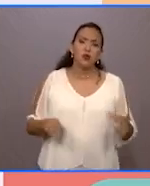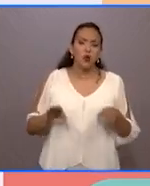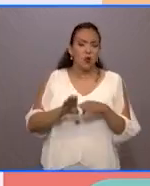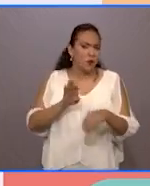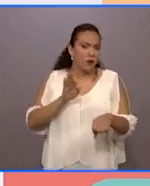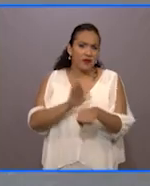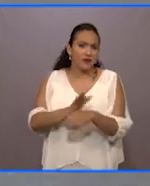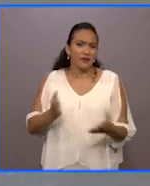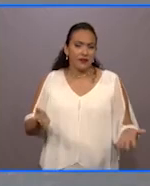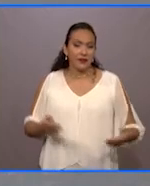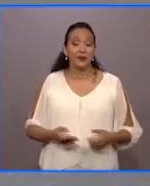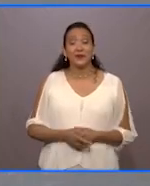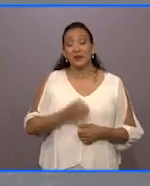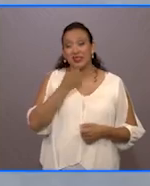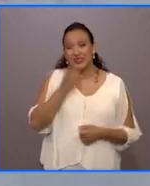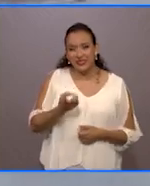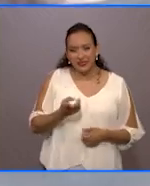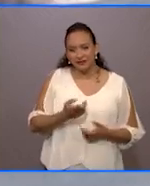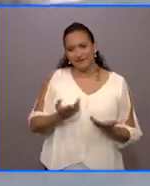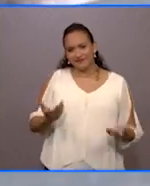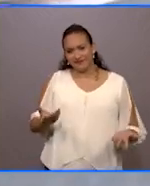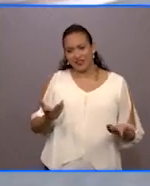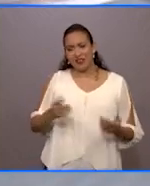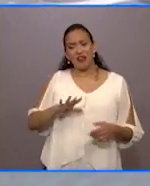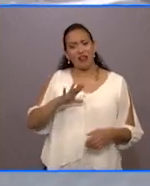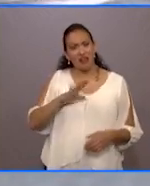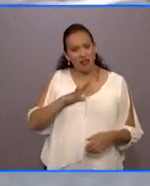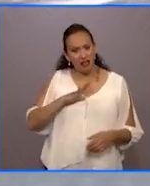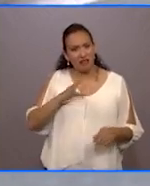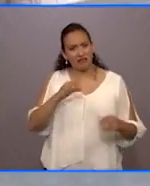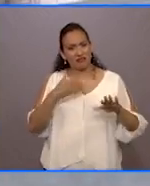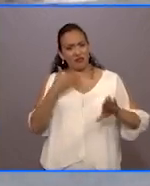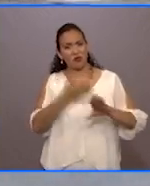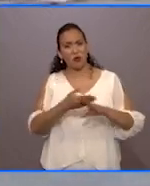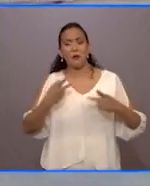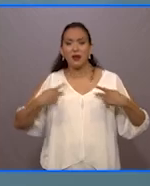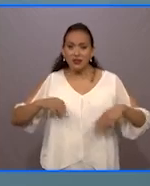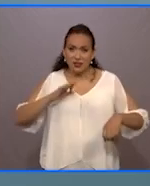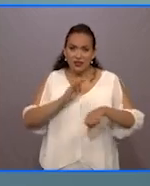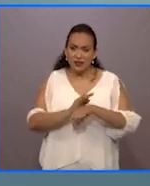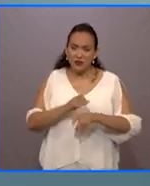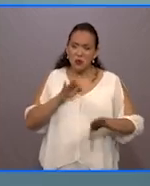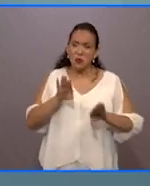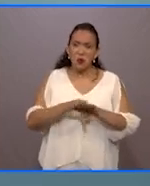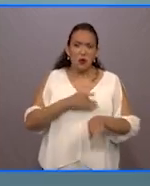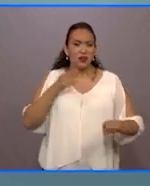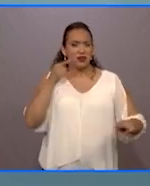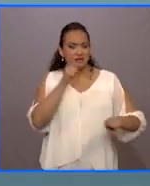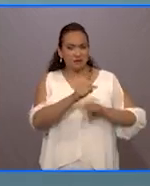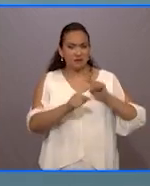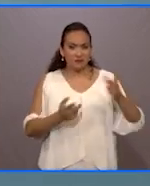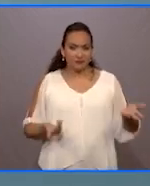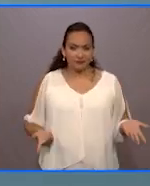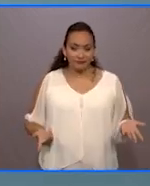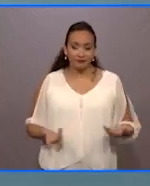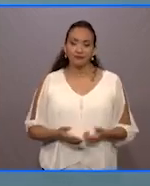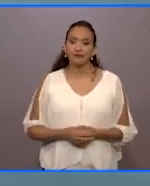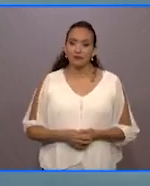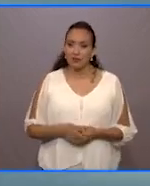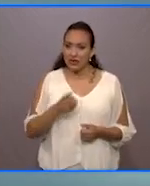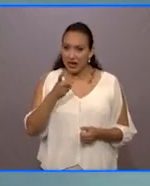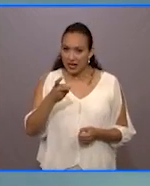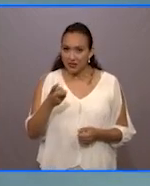derechos, lamentó la alta impunidad en los ataques contra personas defensoras, la cual ha permitido que pues